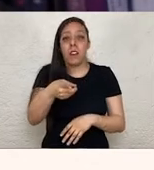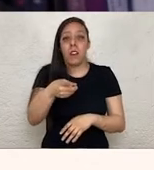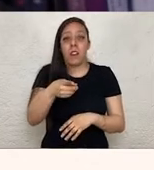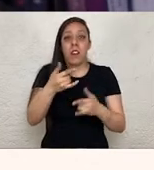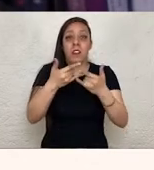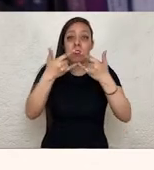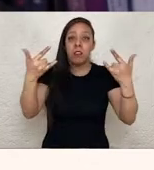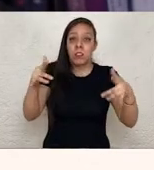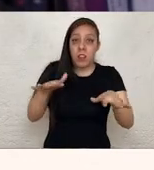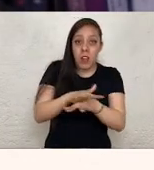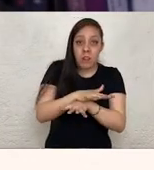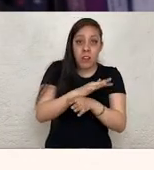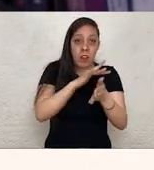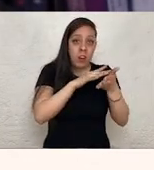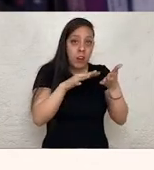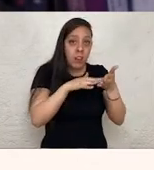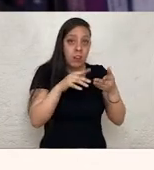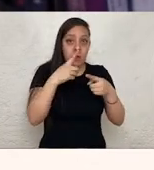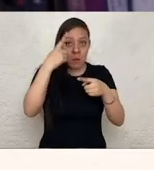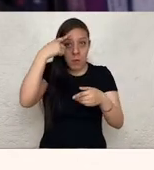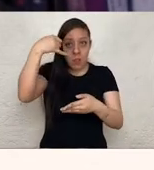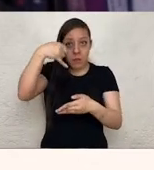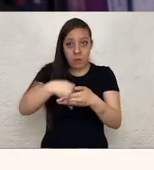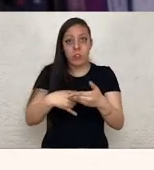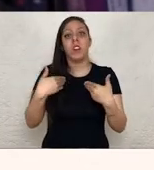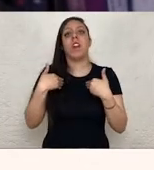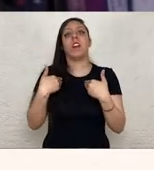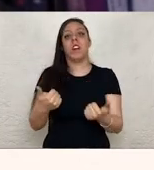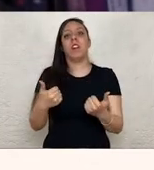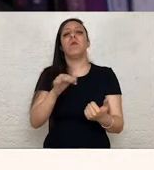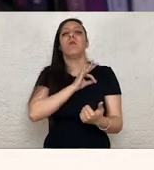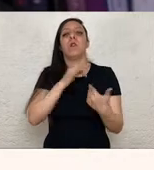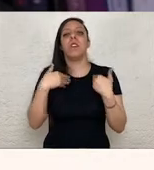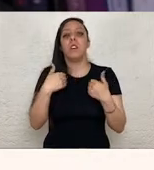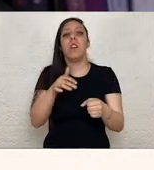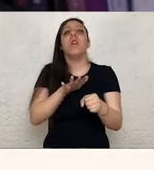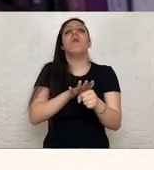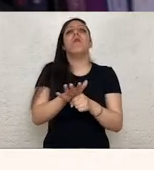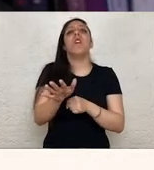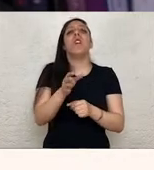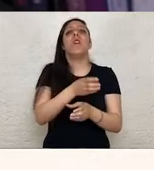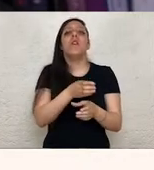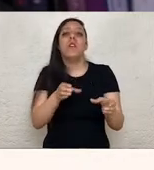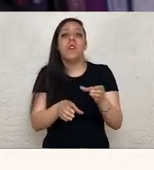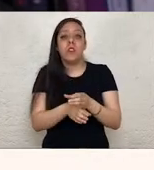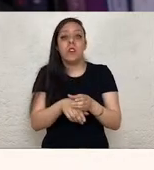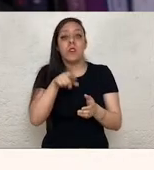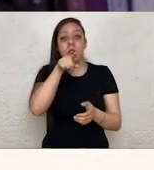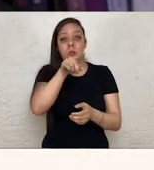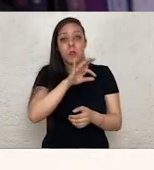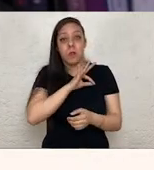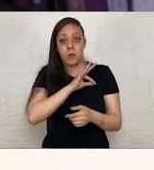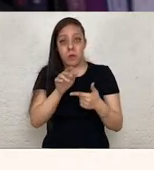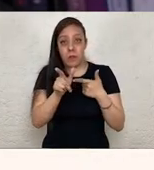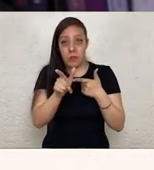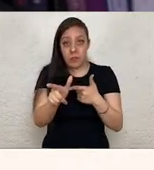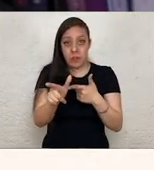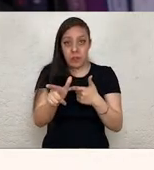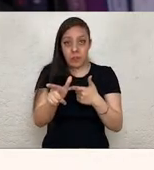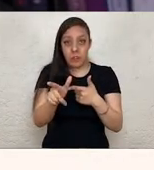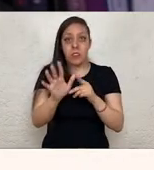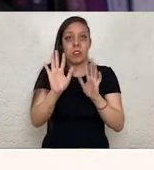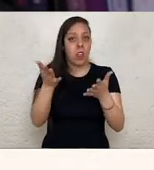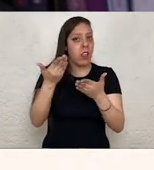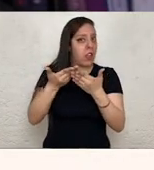la propia historia, para entender cuáles eran las apuestas que estaban ahí y que fueron clausuradas. Y